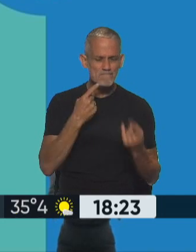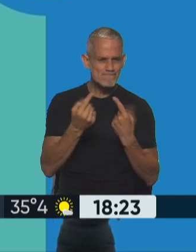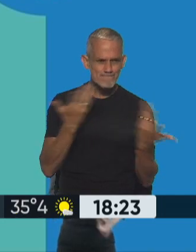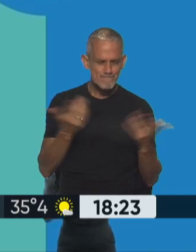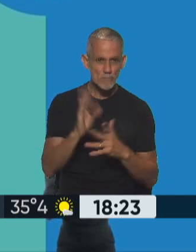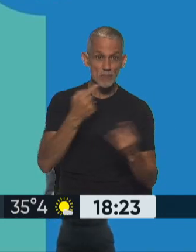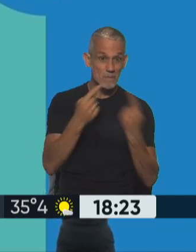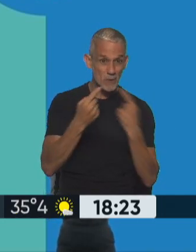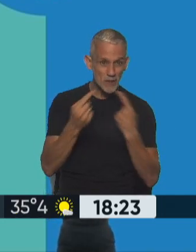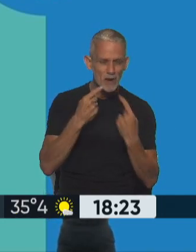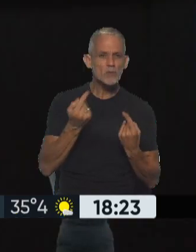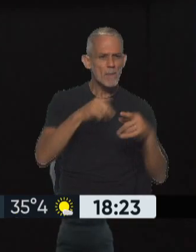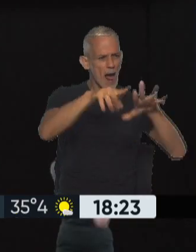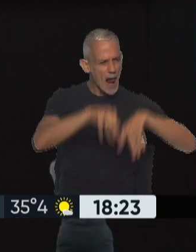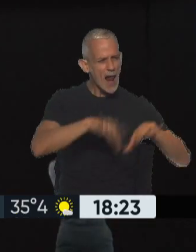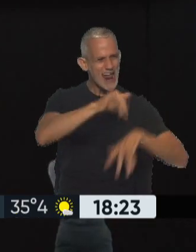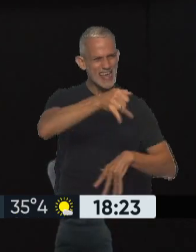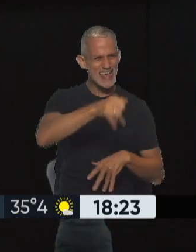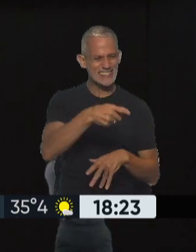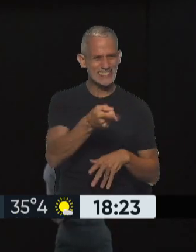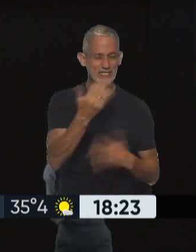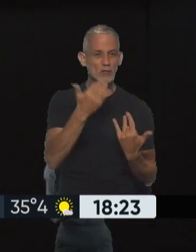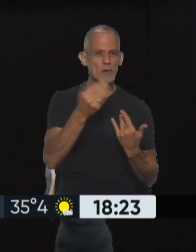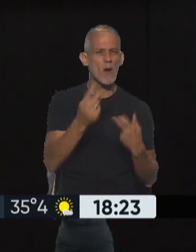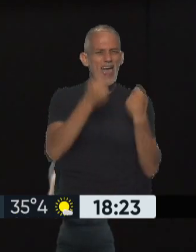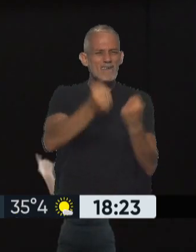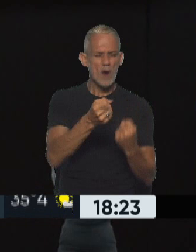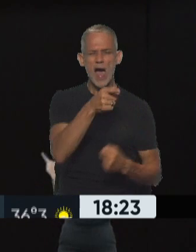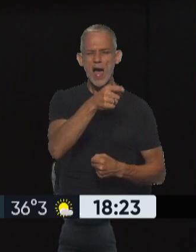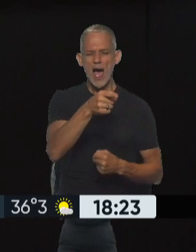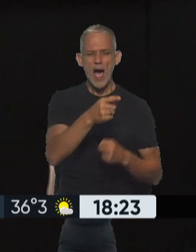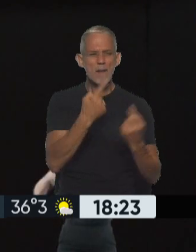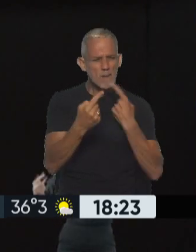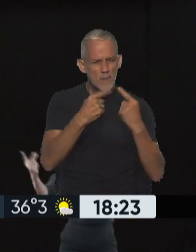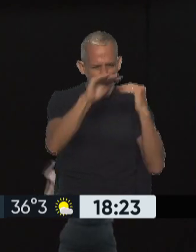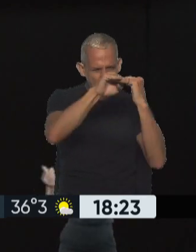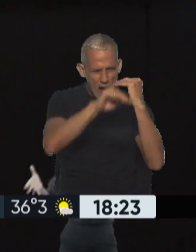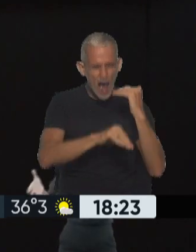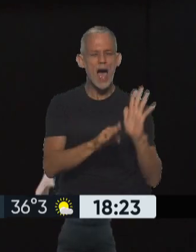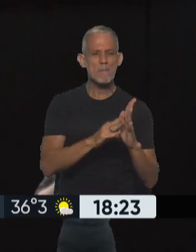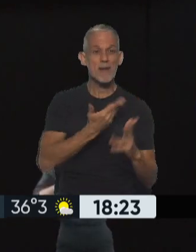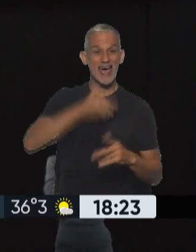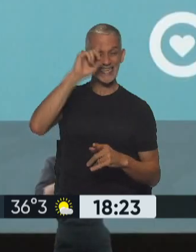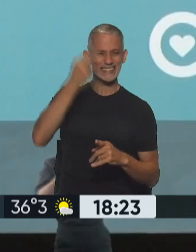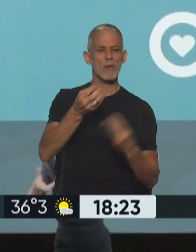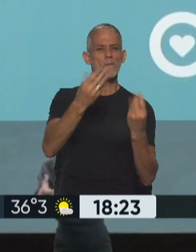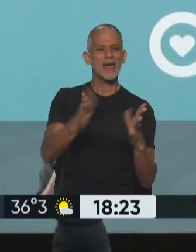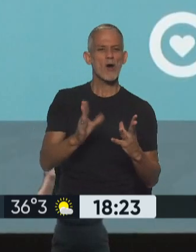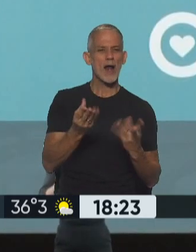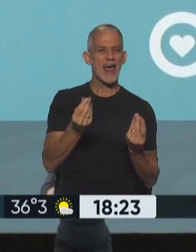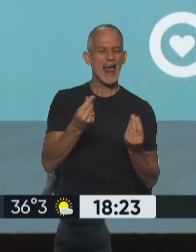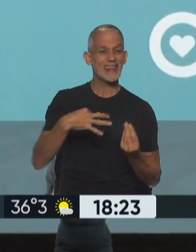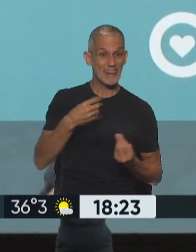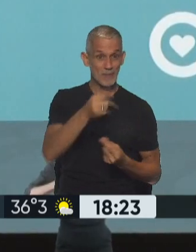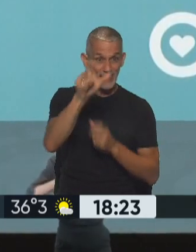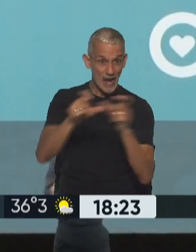que les hacíamos que nos permiten también direccionar el esfuerzo de los recursos del Estado para mejorar la calidad de vida de cada una de las personas